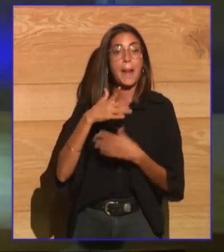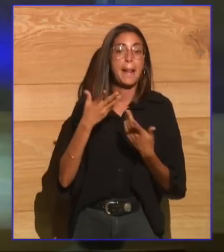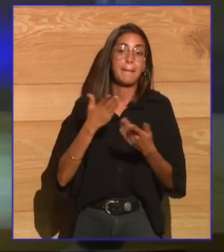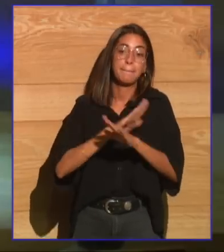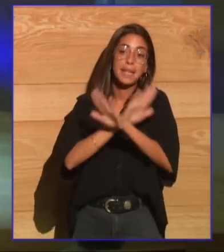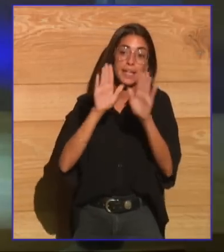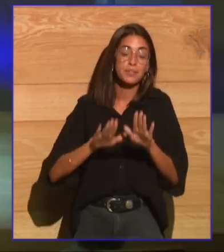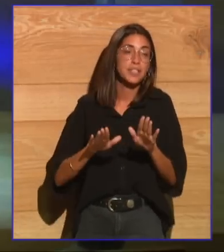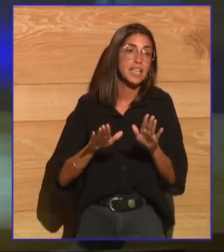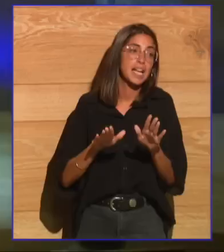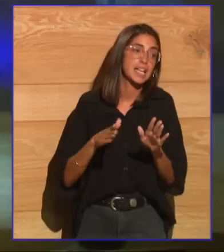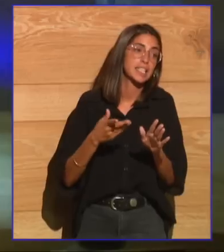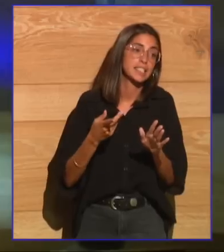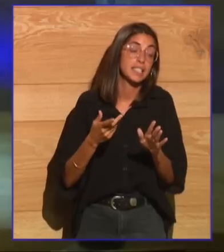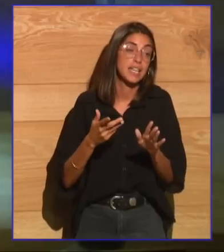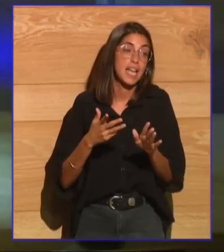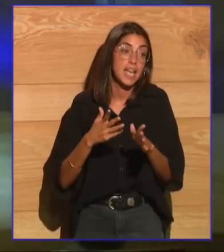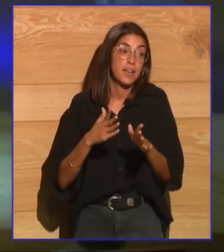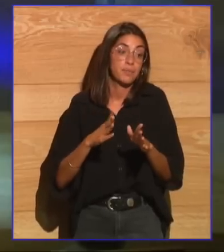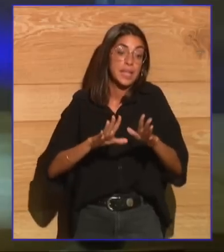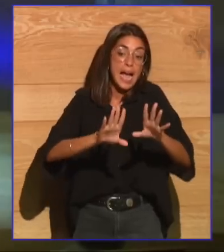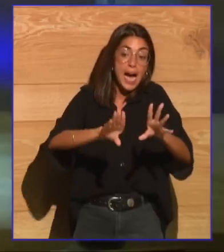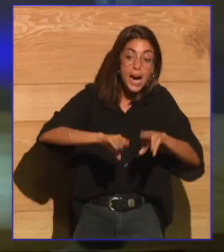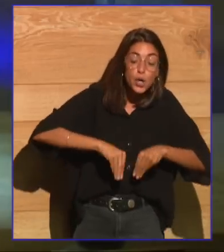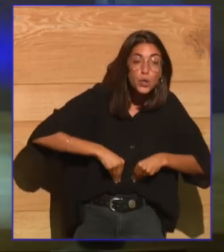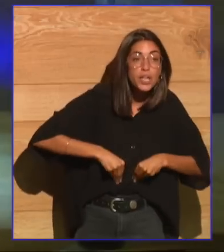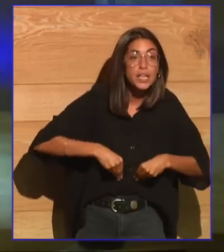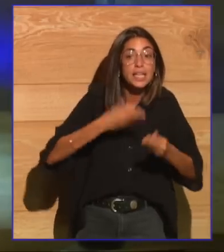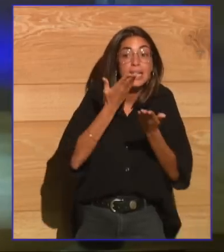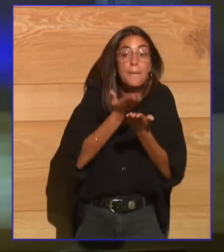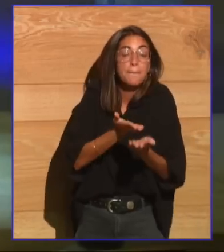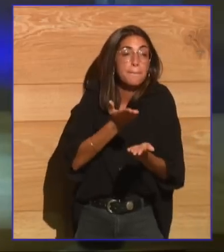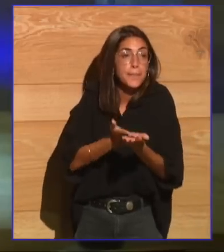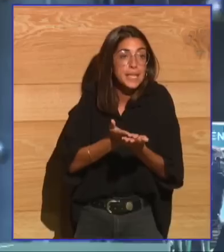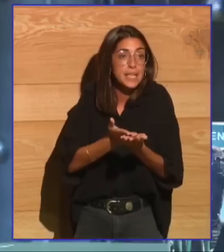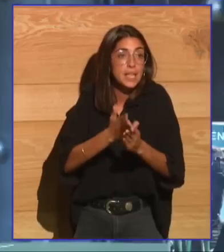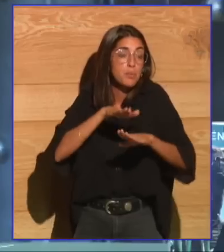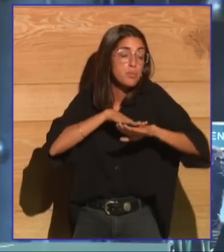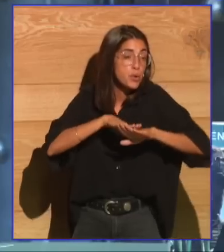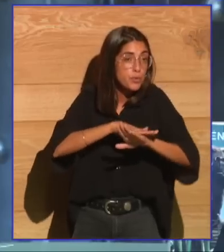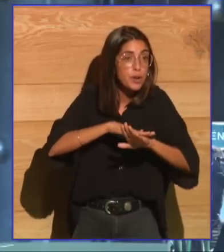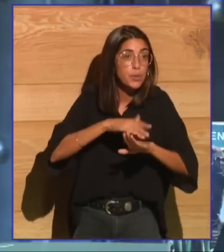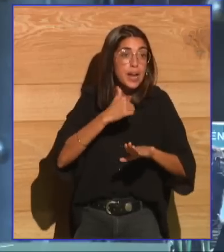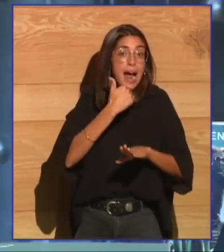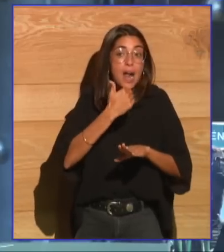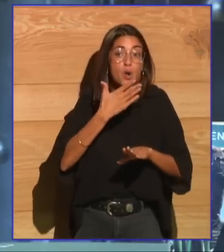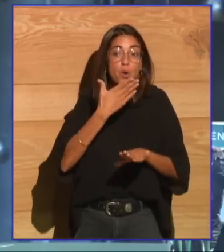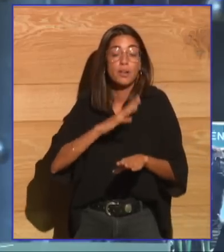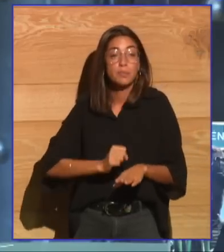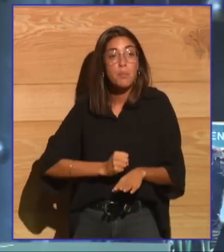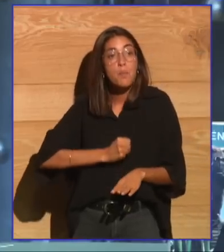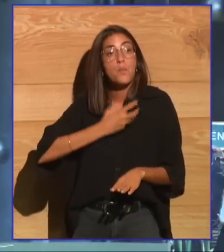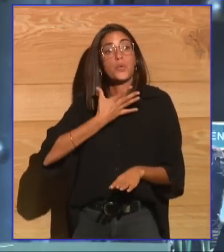repente vuelve a ser acogida y pide que ser acogida por su padre reverendo en un momento absolutamente emocionante pero que además